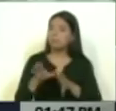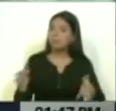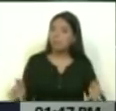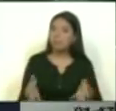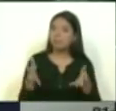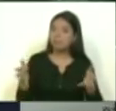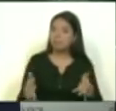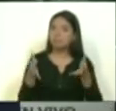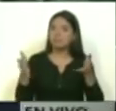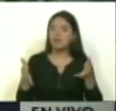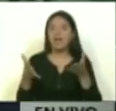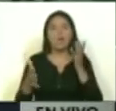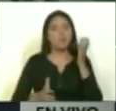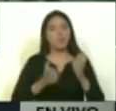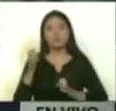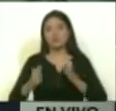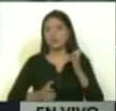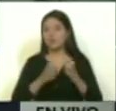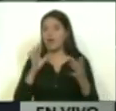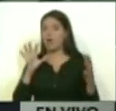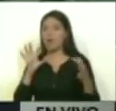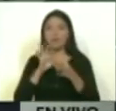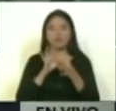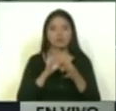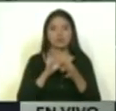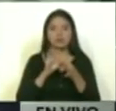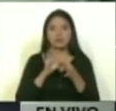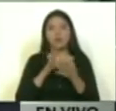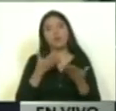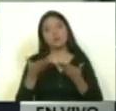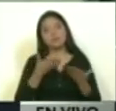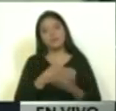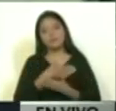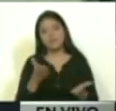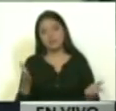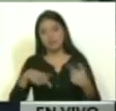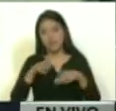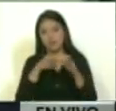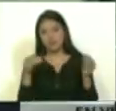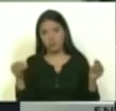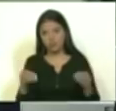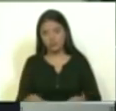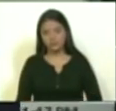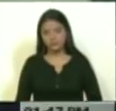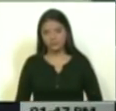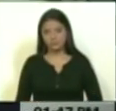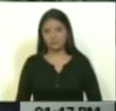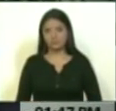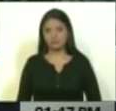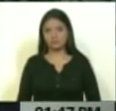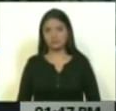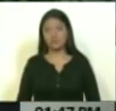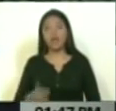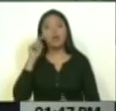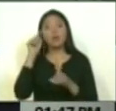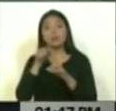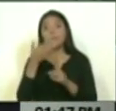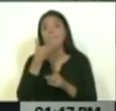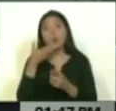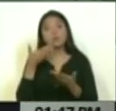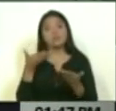a emocionarse y conectarse más con el servicio que ellos van a prestar. Así en búsqueda es. De maximizar la calidad del servicio, porque